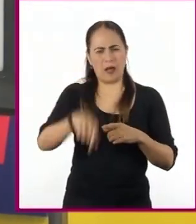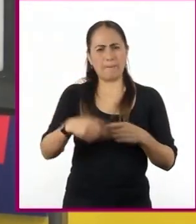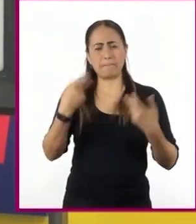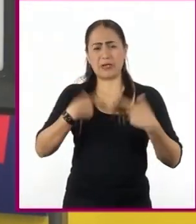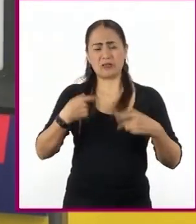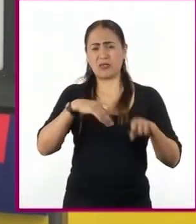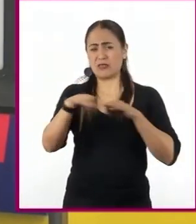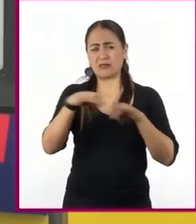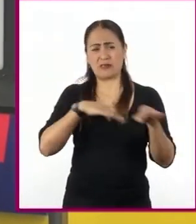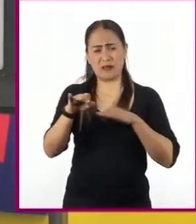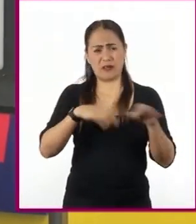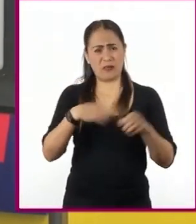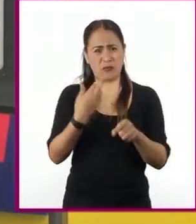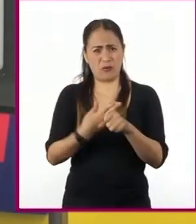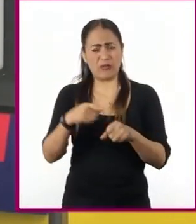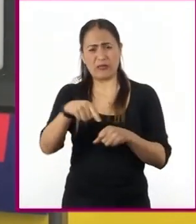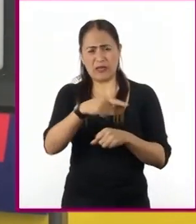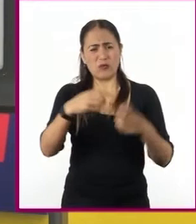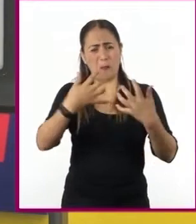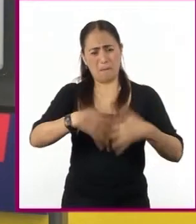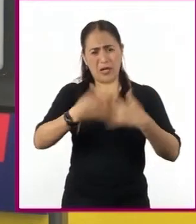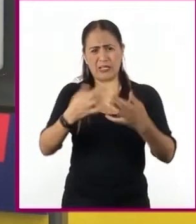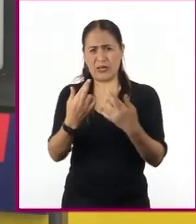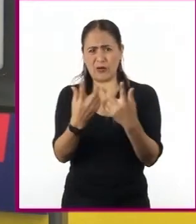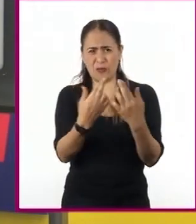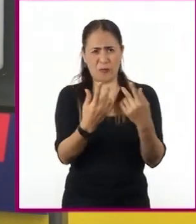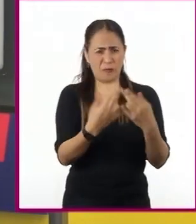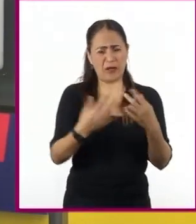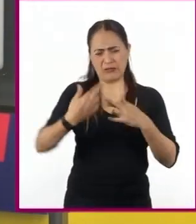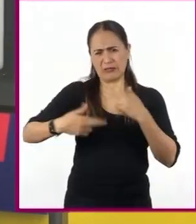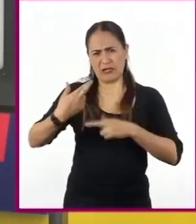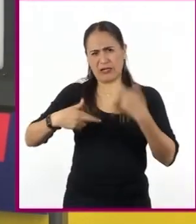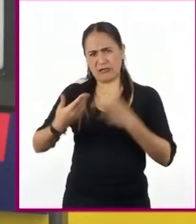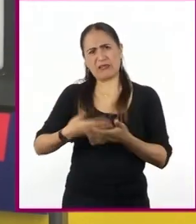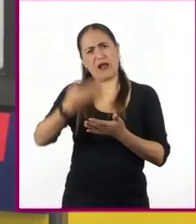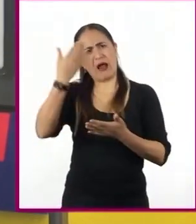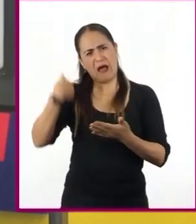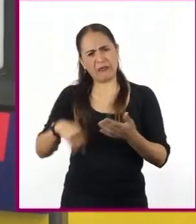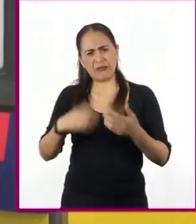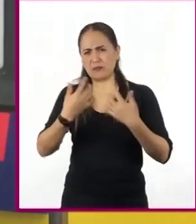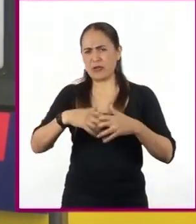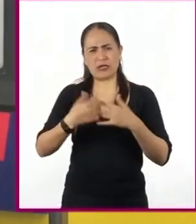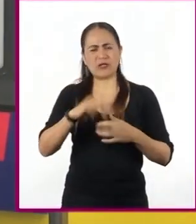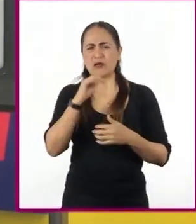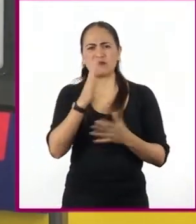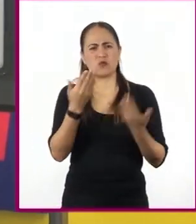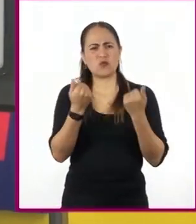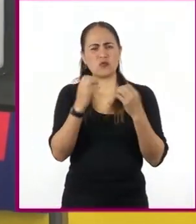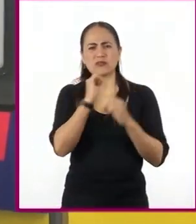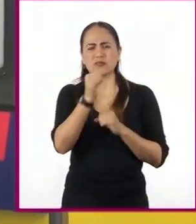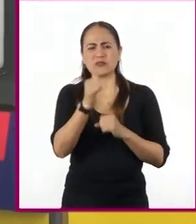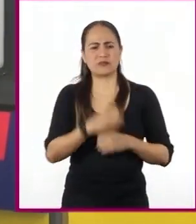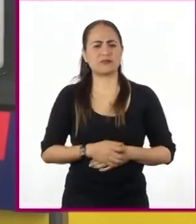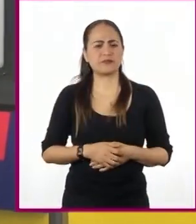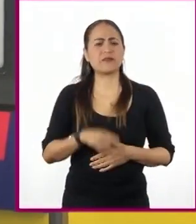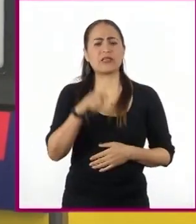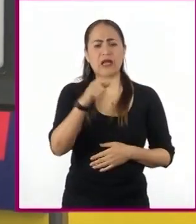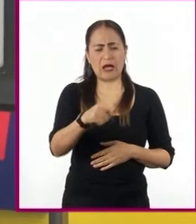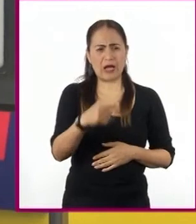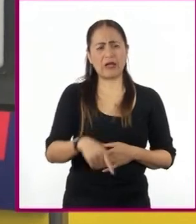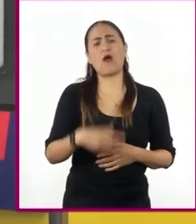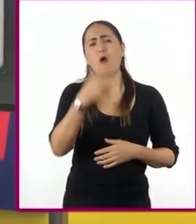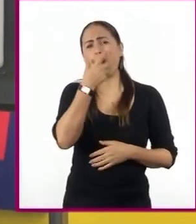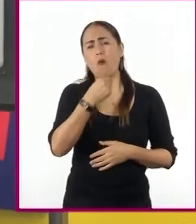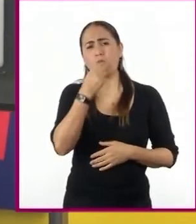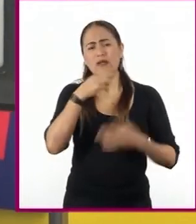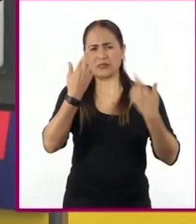a las formas antiguas de trabajo. En la imagen se representan 2 hombres que llevan martillos. Se